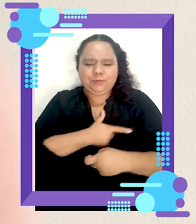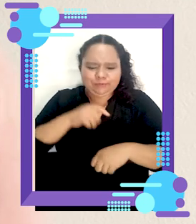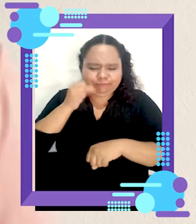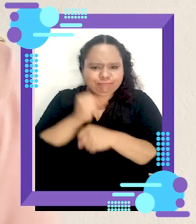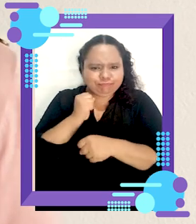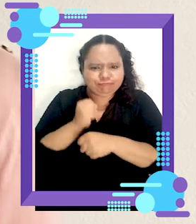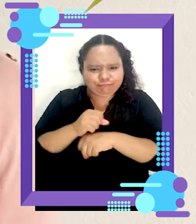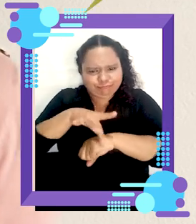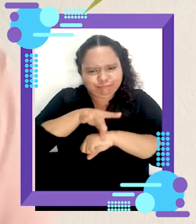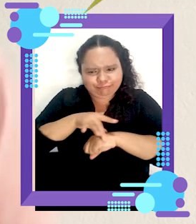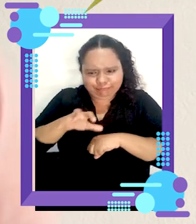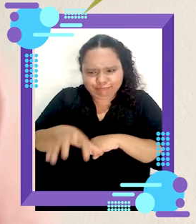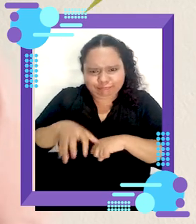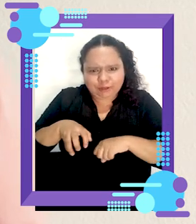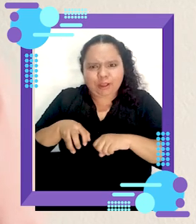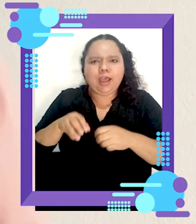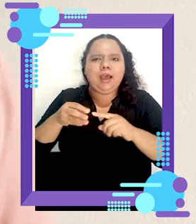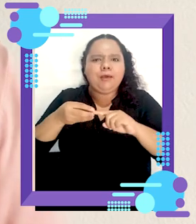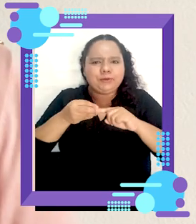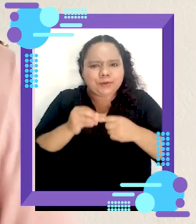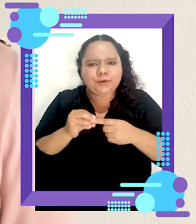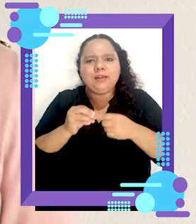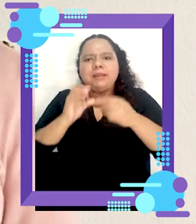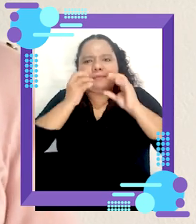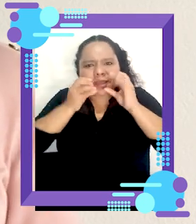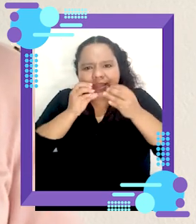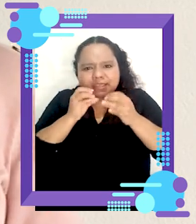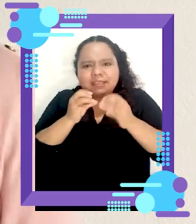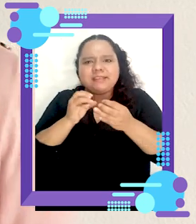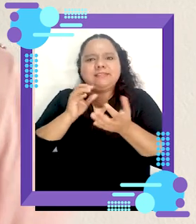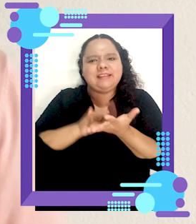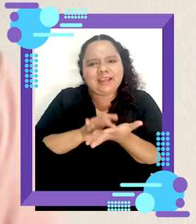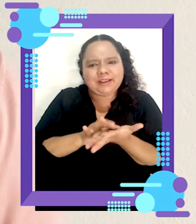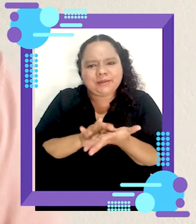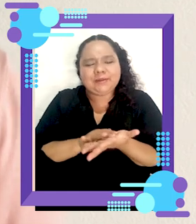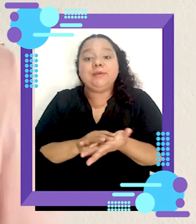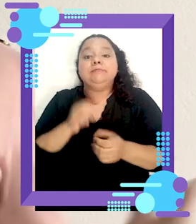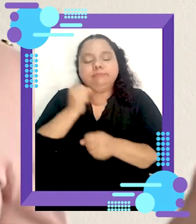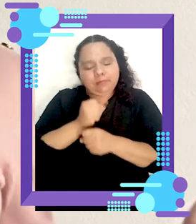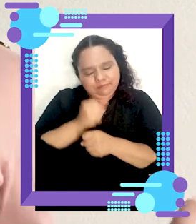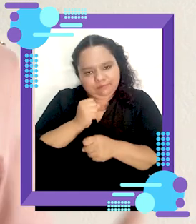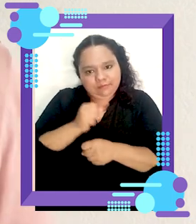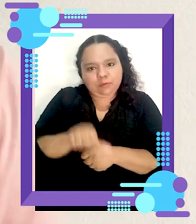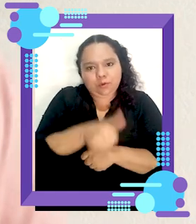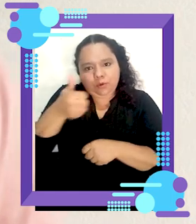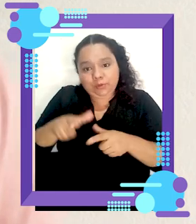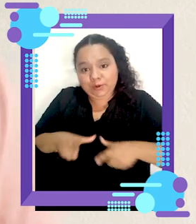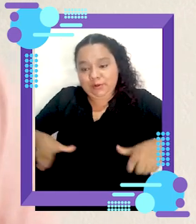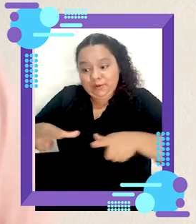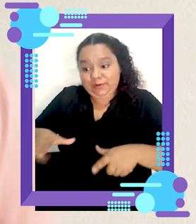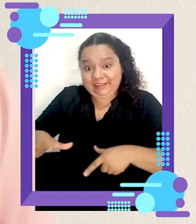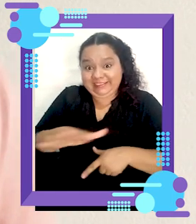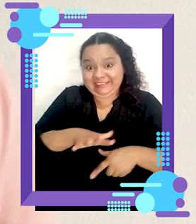cultivar frijoles, maíz, arroz y también tienen trabajos asalariados. Ellos son el